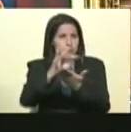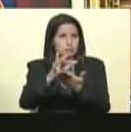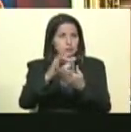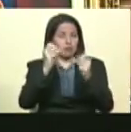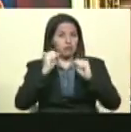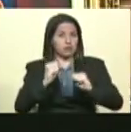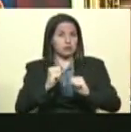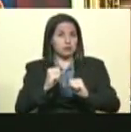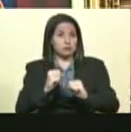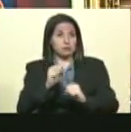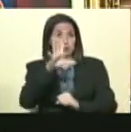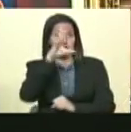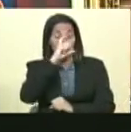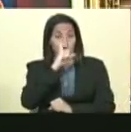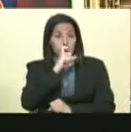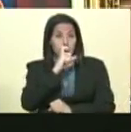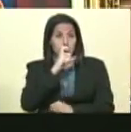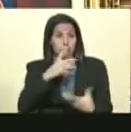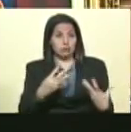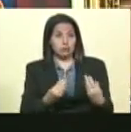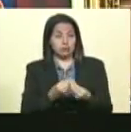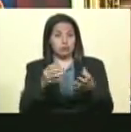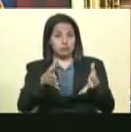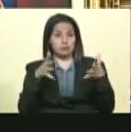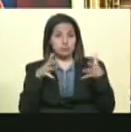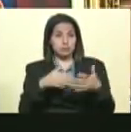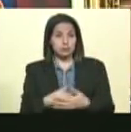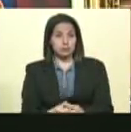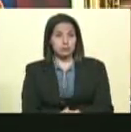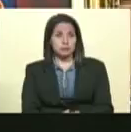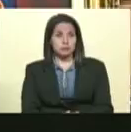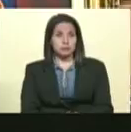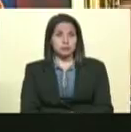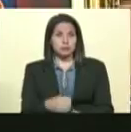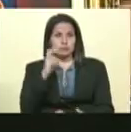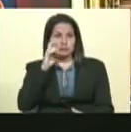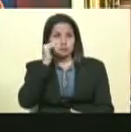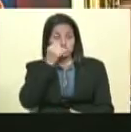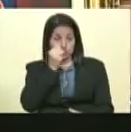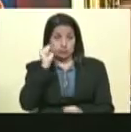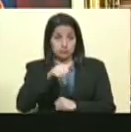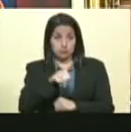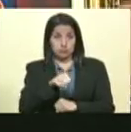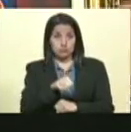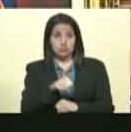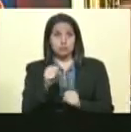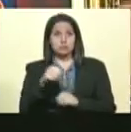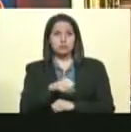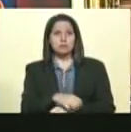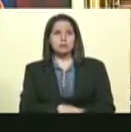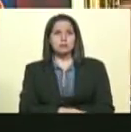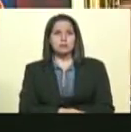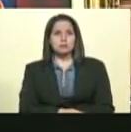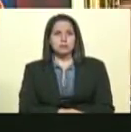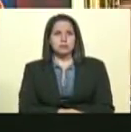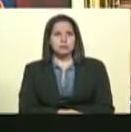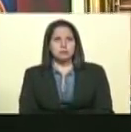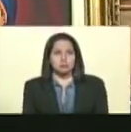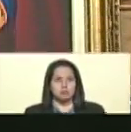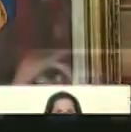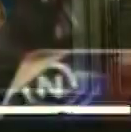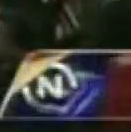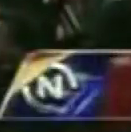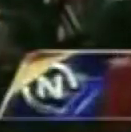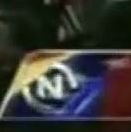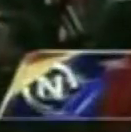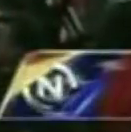firmeza, 5 años de victoria. Vamos a ver el video. ¿Están de acuerdo? Sí. Adelante, video.